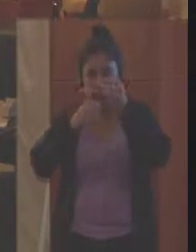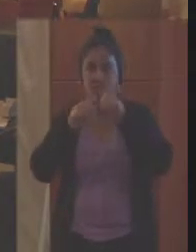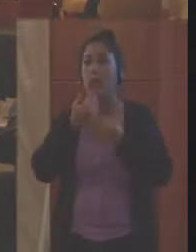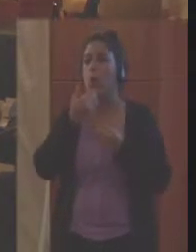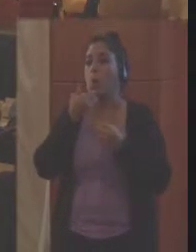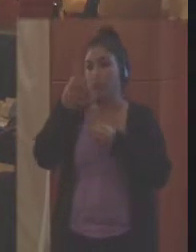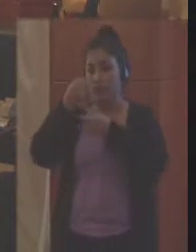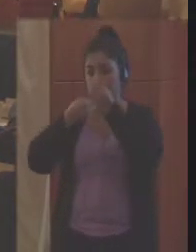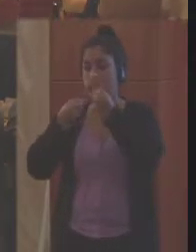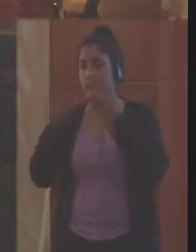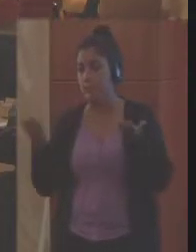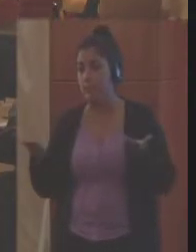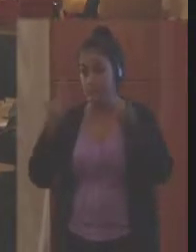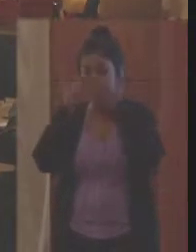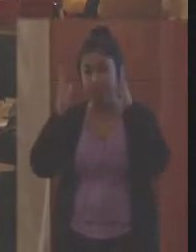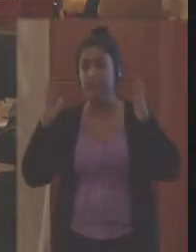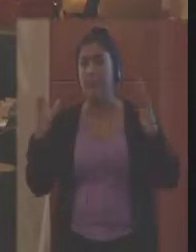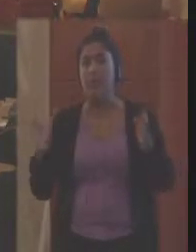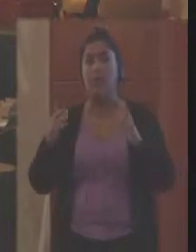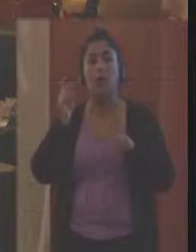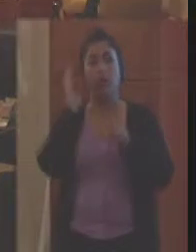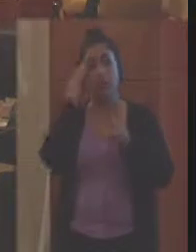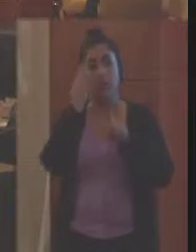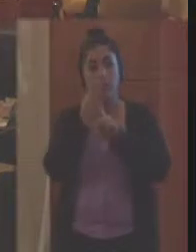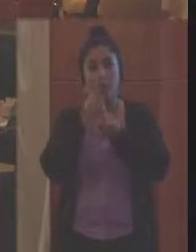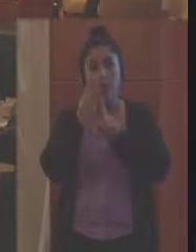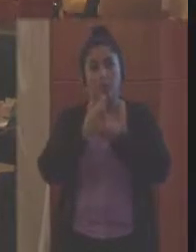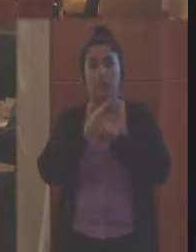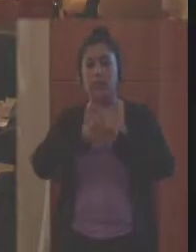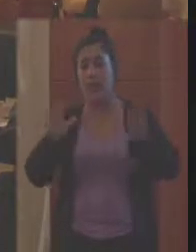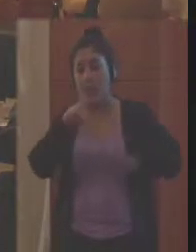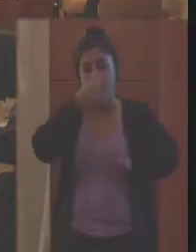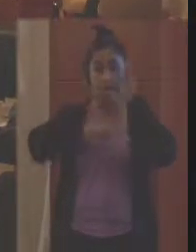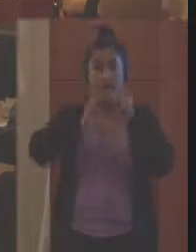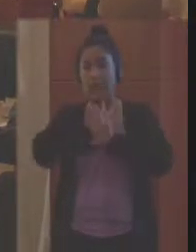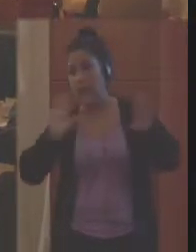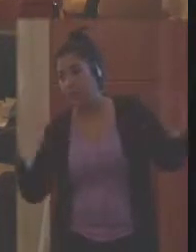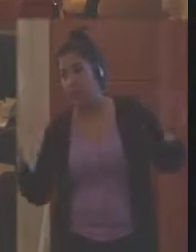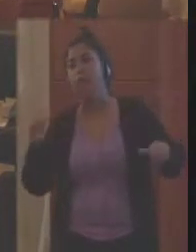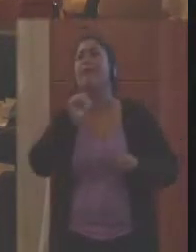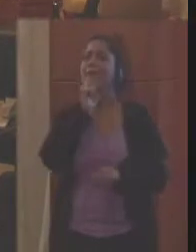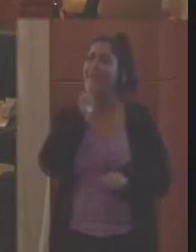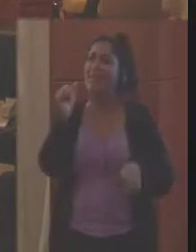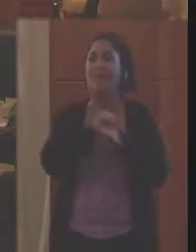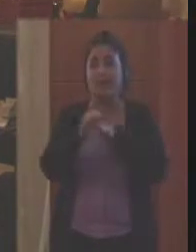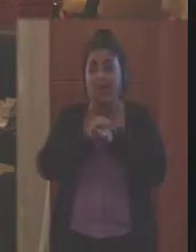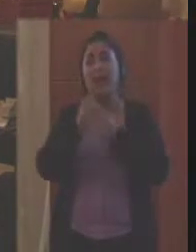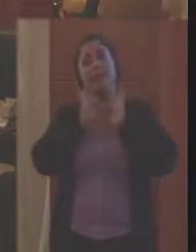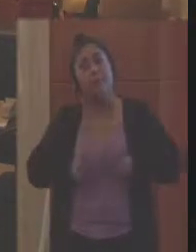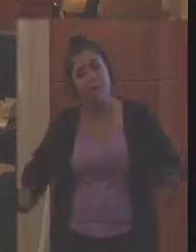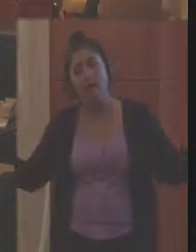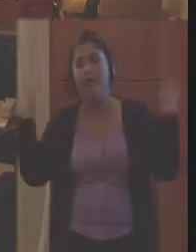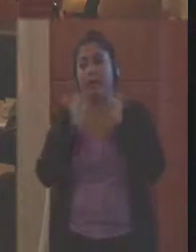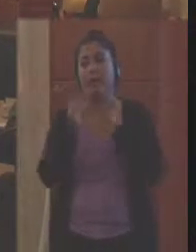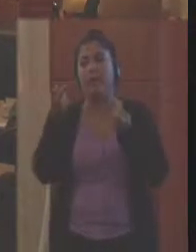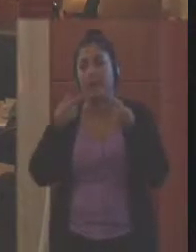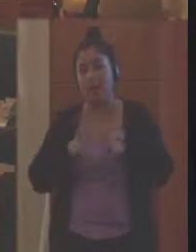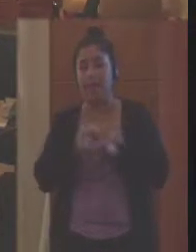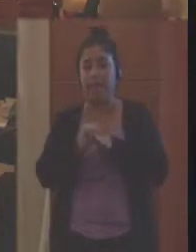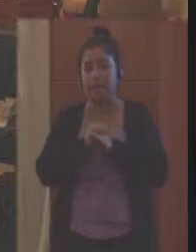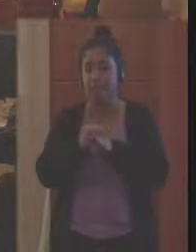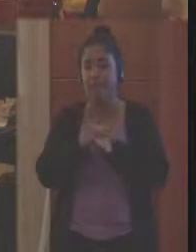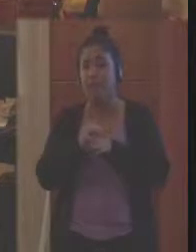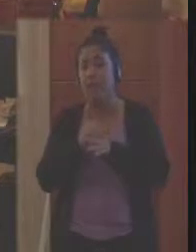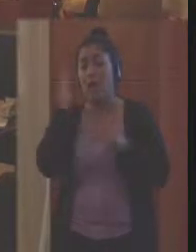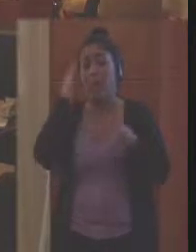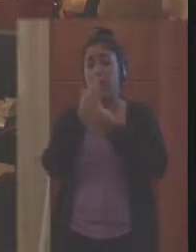aplicar lo que es la gestión de riesgo y que se vea en la práctica. Y en la práctica es cuando la comunidad y los sectores empiezan a sentir que está impactando y que